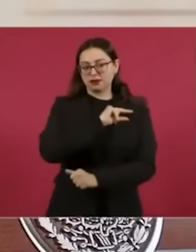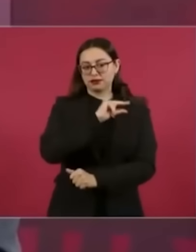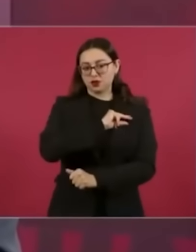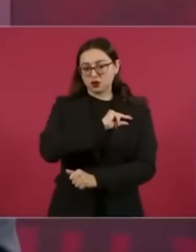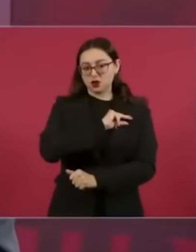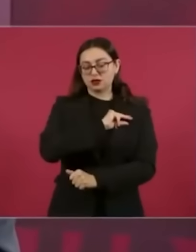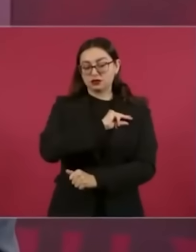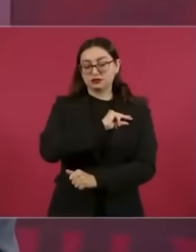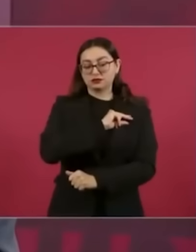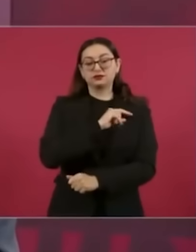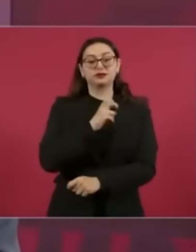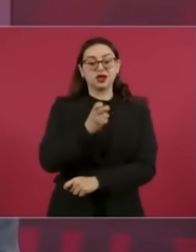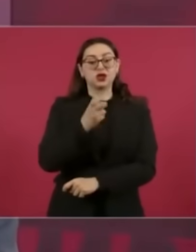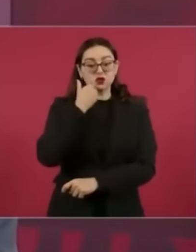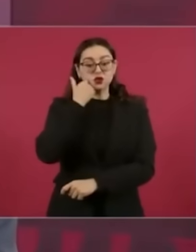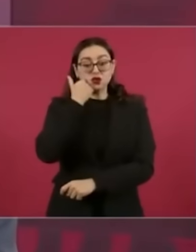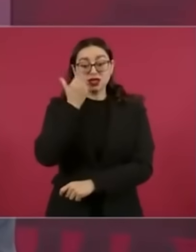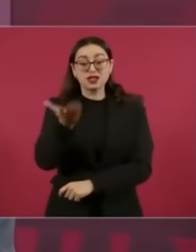degradándola.